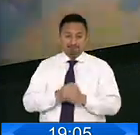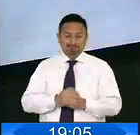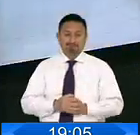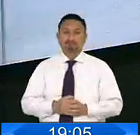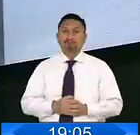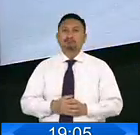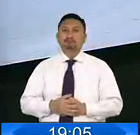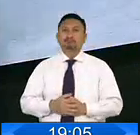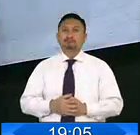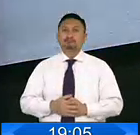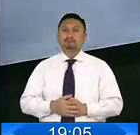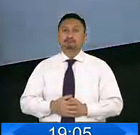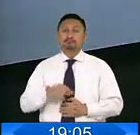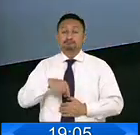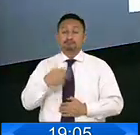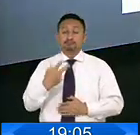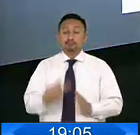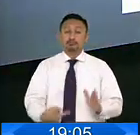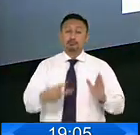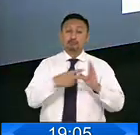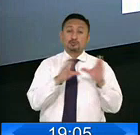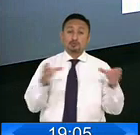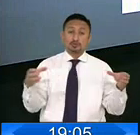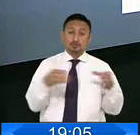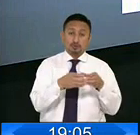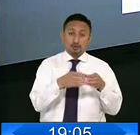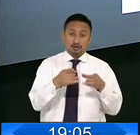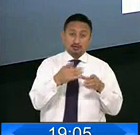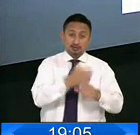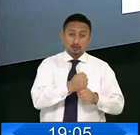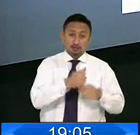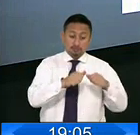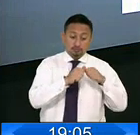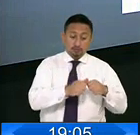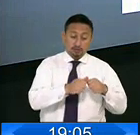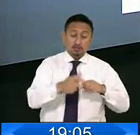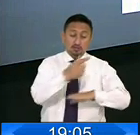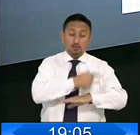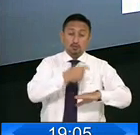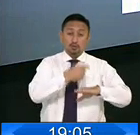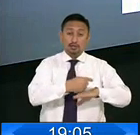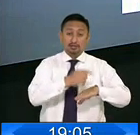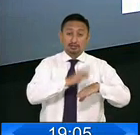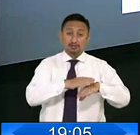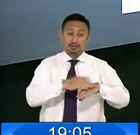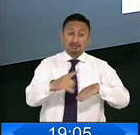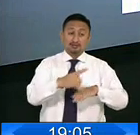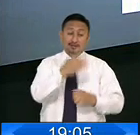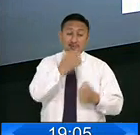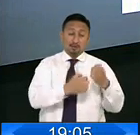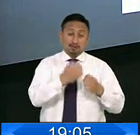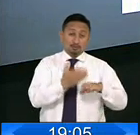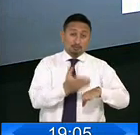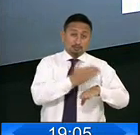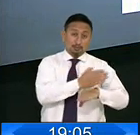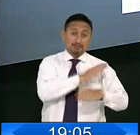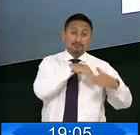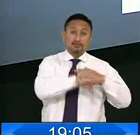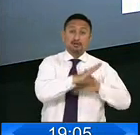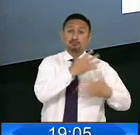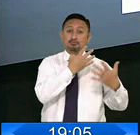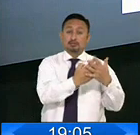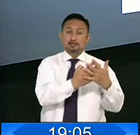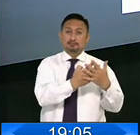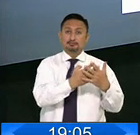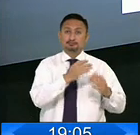noches. Y se activó el Comité de Seguridad Permanente en Guayas ante los acontecimientos reportados en los últimos días dentro del Centro